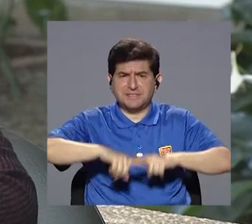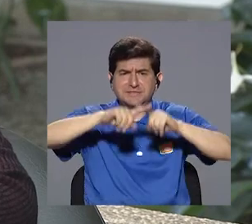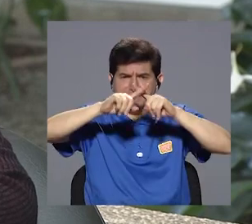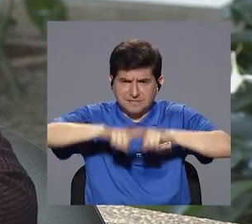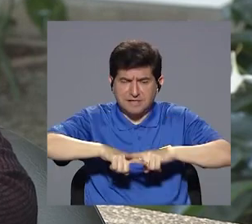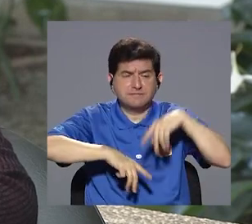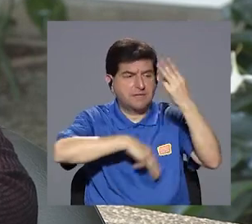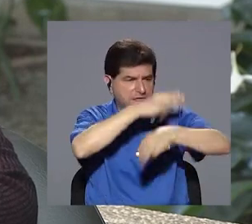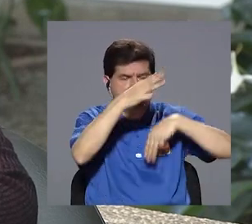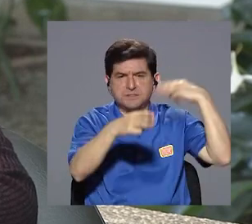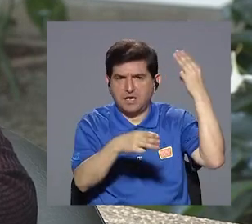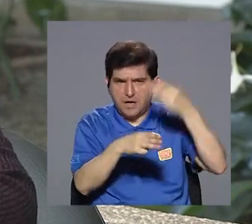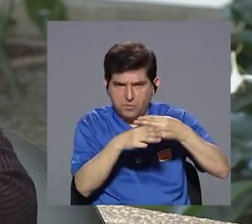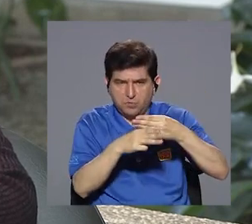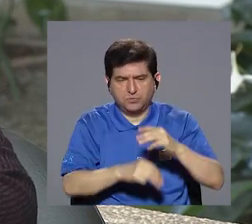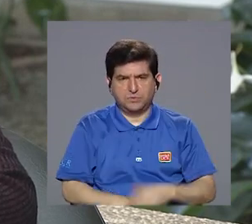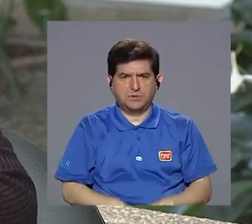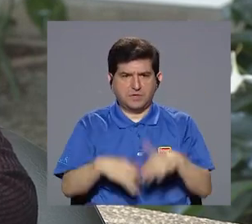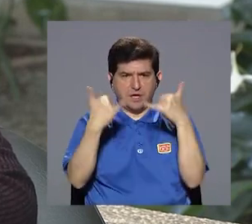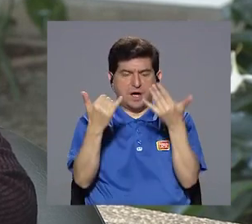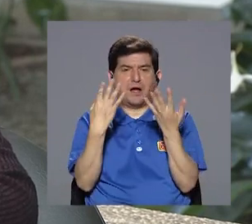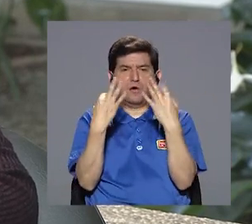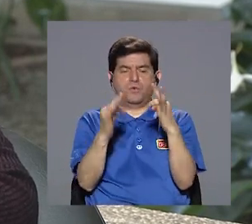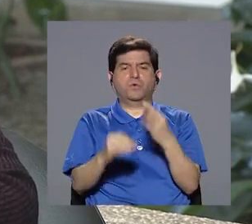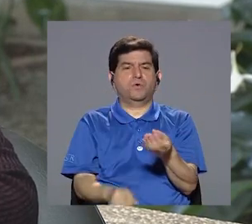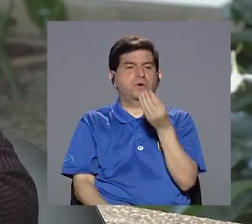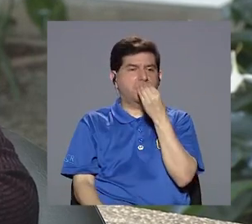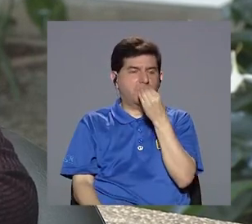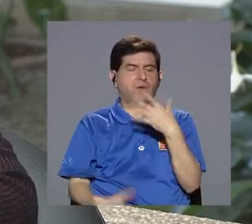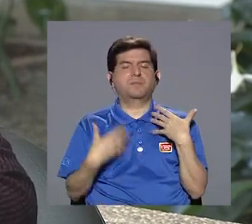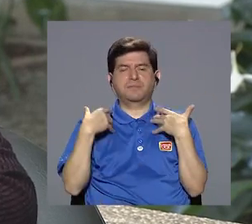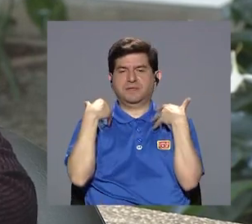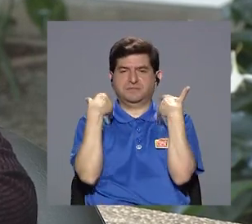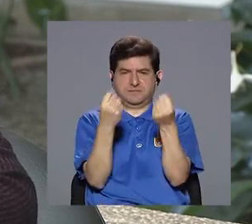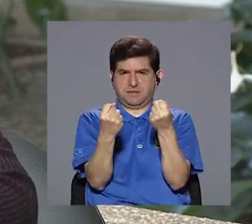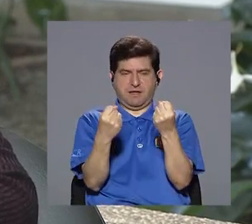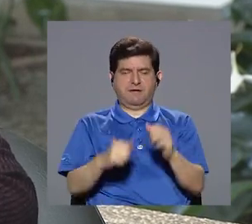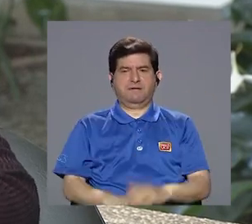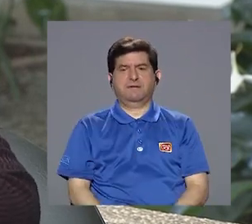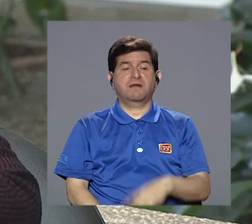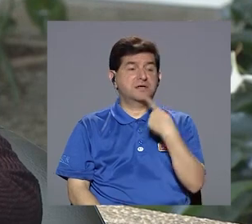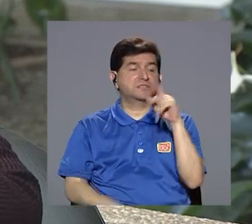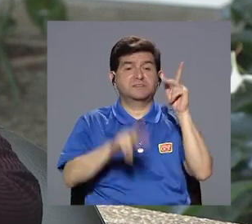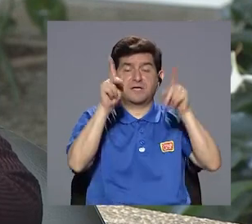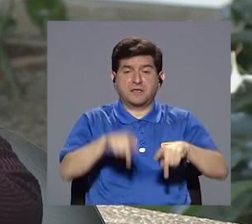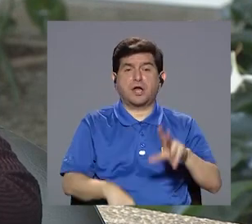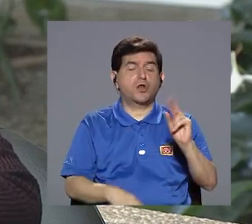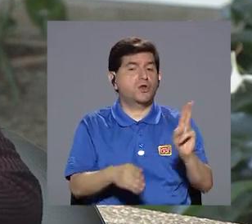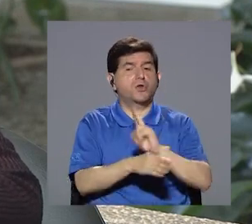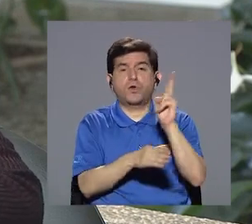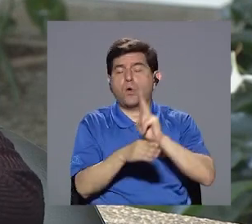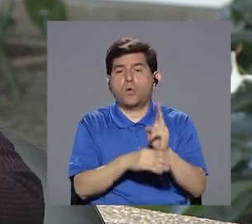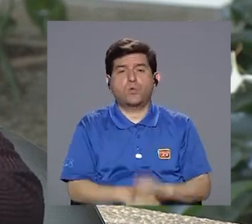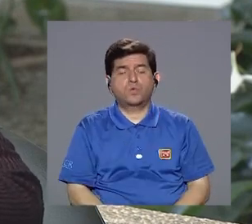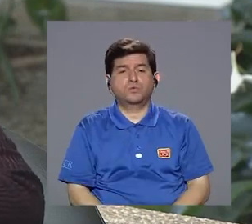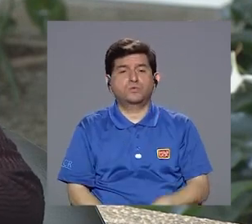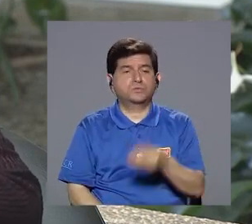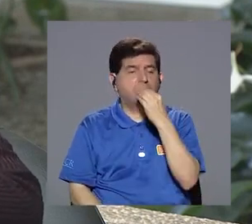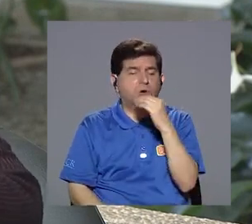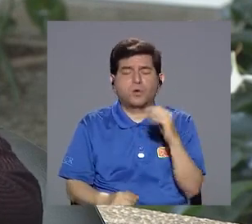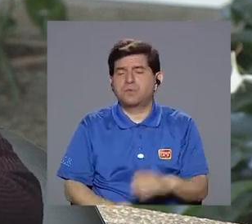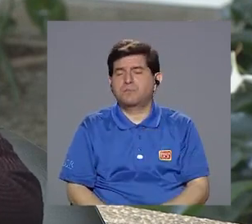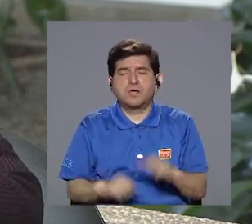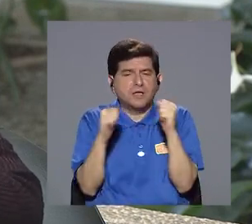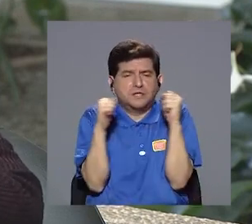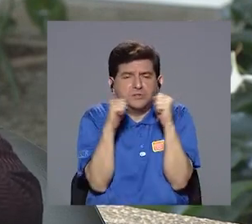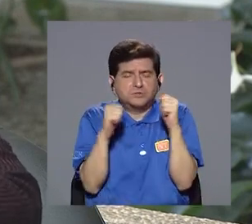tendencia mundial en la cual estamos tratando de comer un poco más sano, entonces se le dice a la gente no utilice tanto alimento